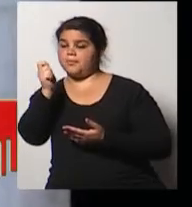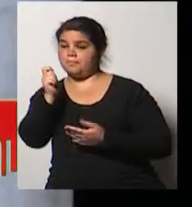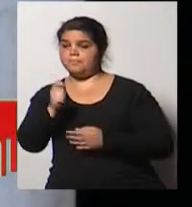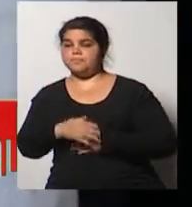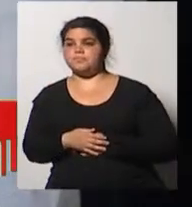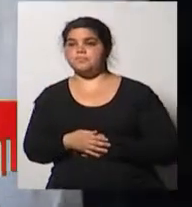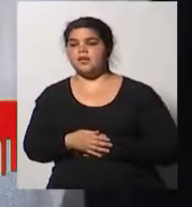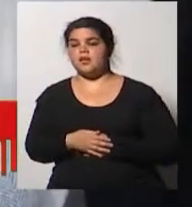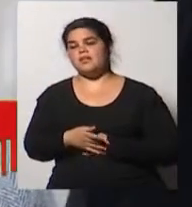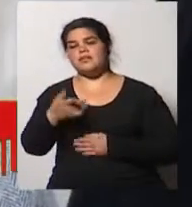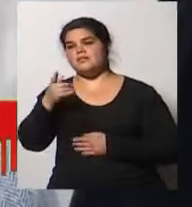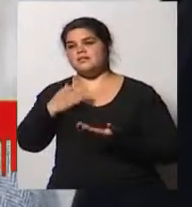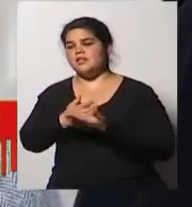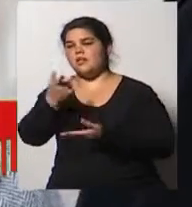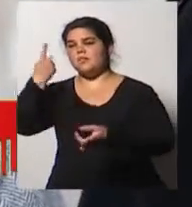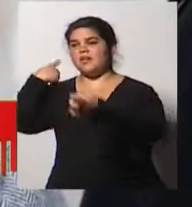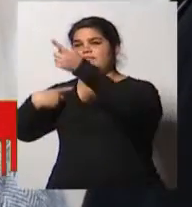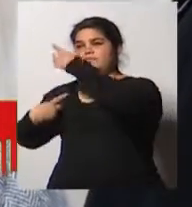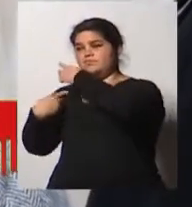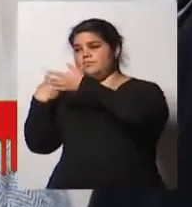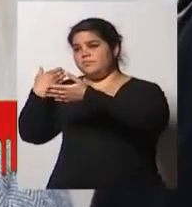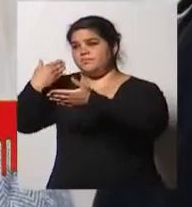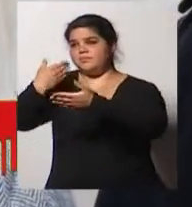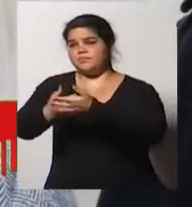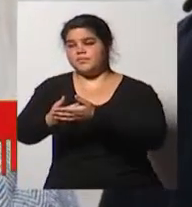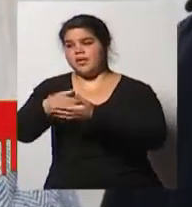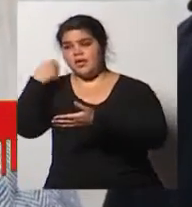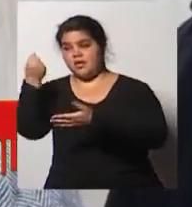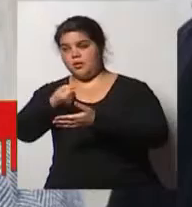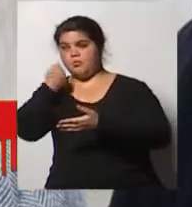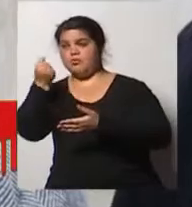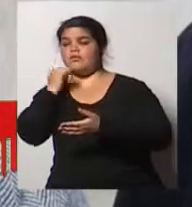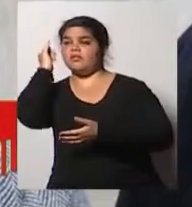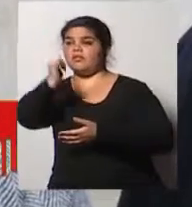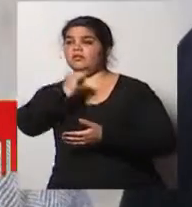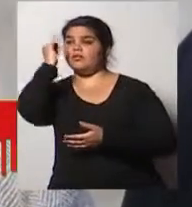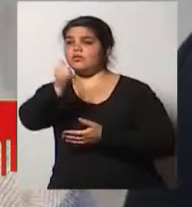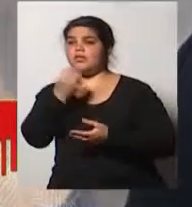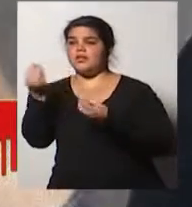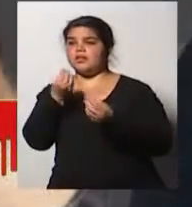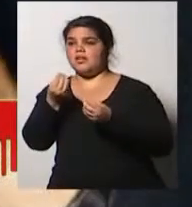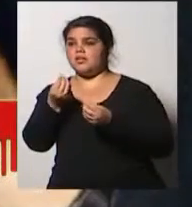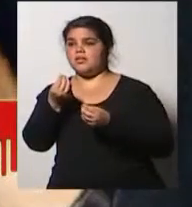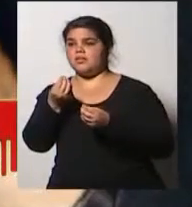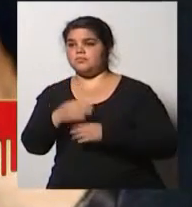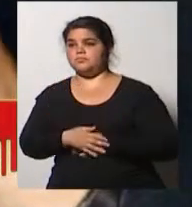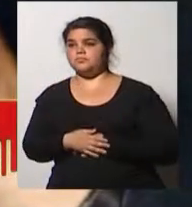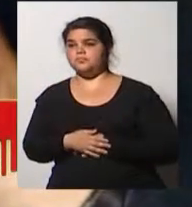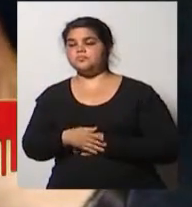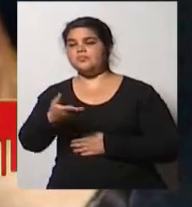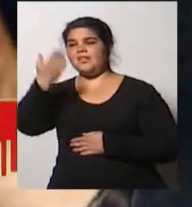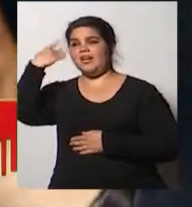Históricamente, y esto también es un dato importante, solo desde que se establece la Corte con Mitre